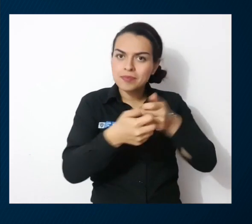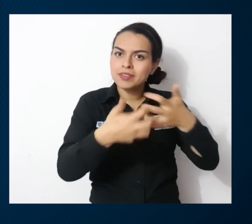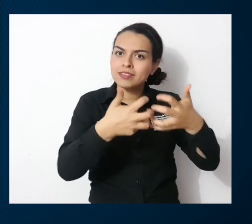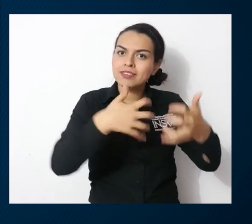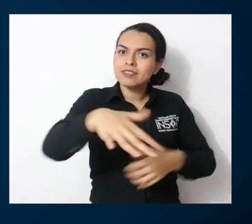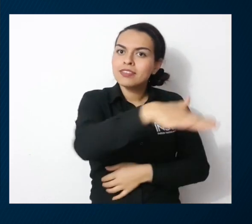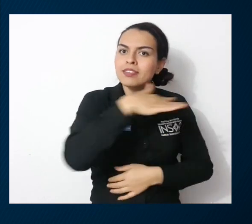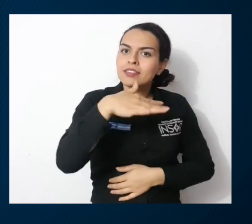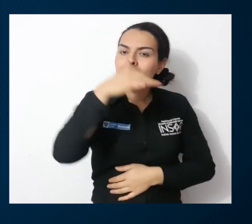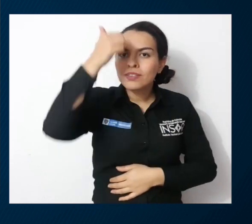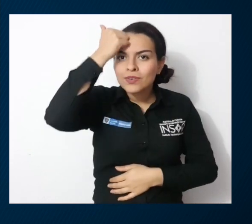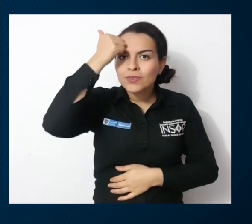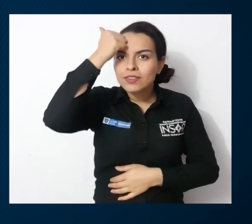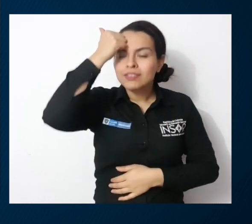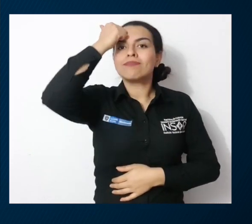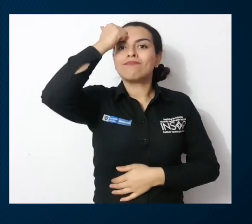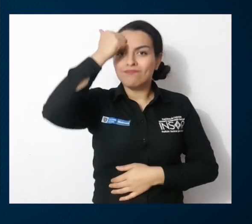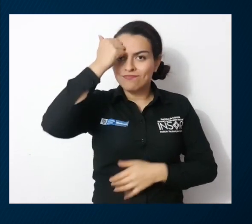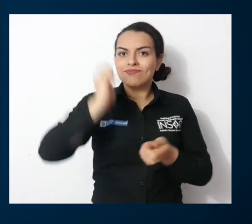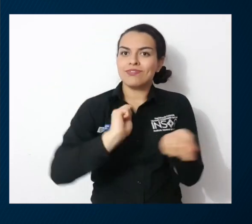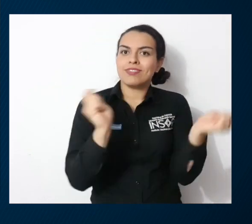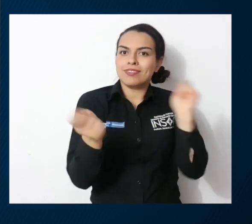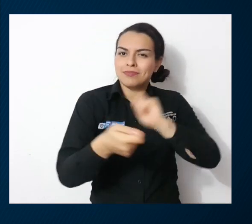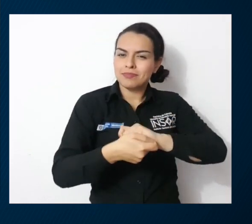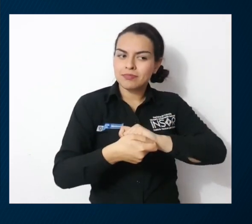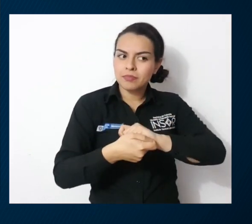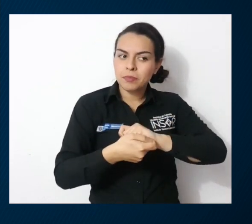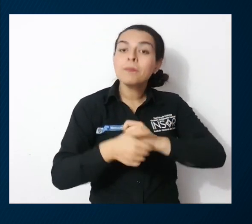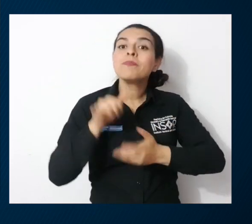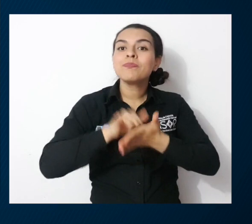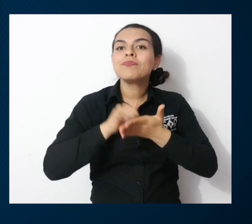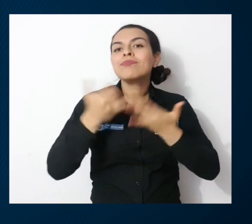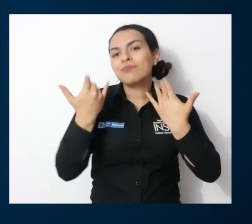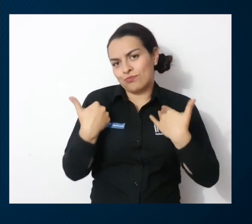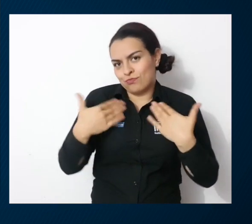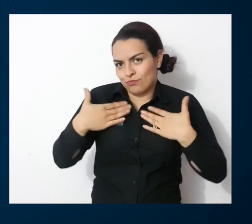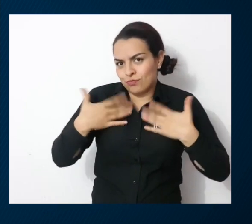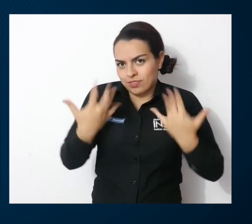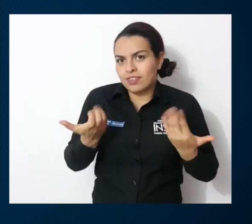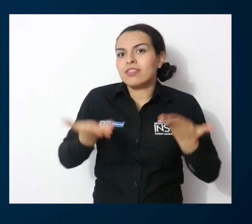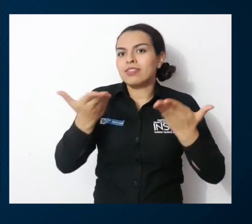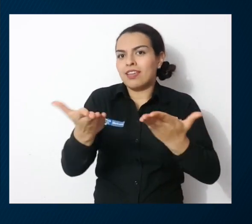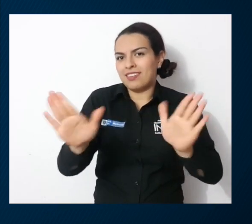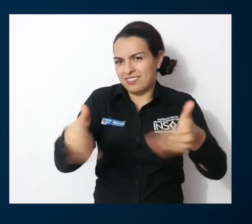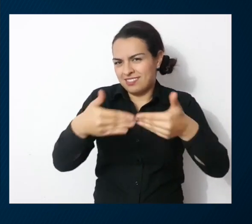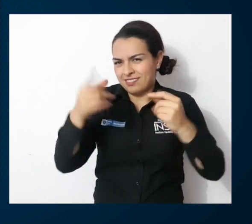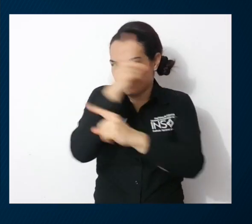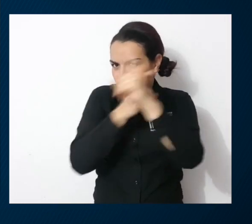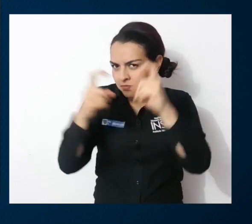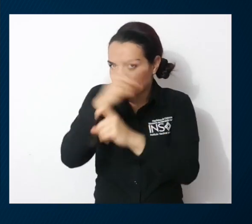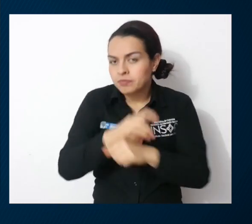porque llevó a los docentes, y esta sería mi reflexión con la que yo quisiera cerrar, a